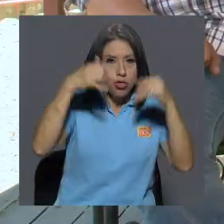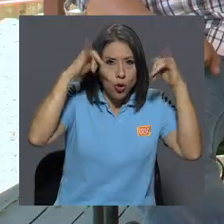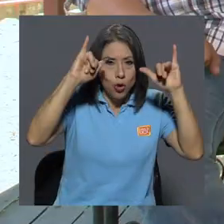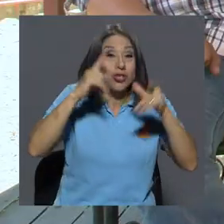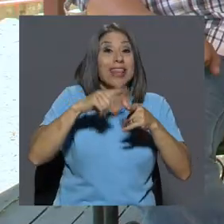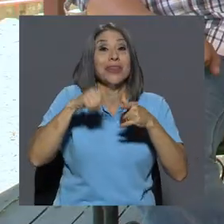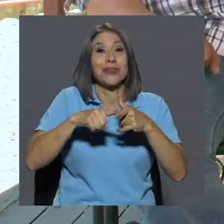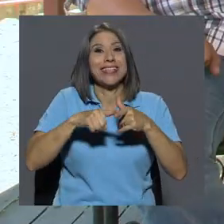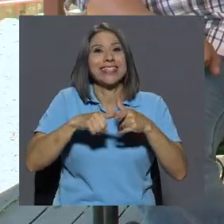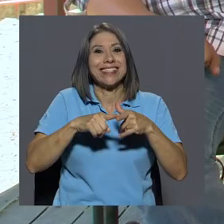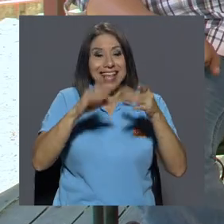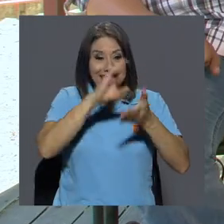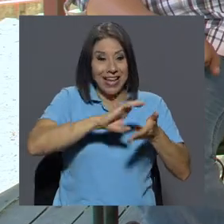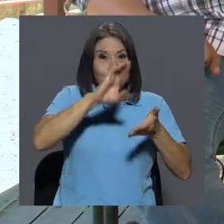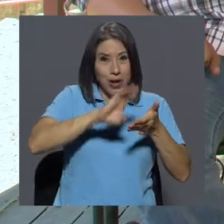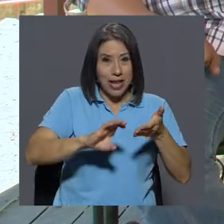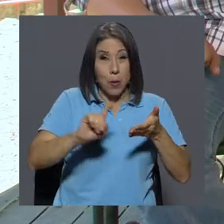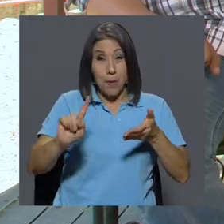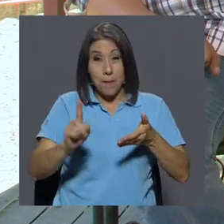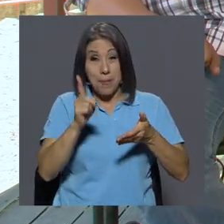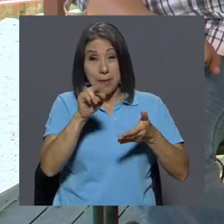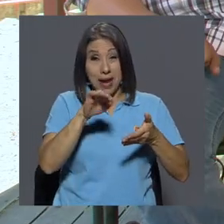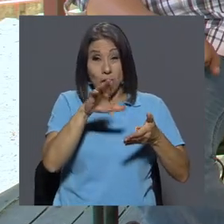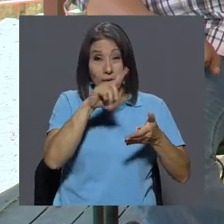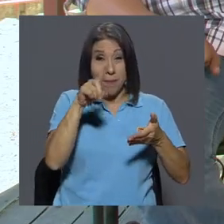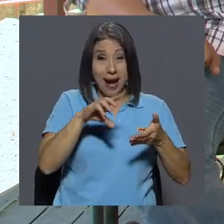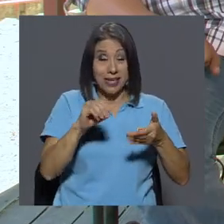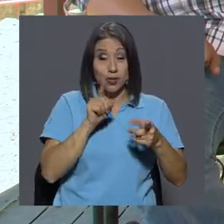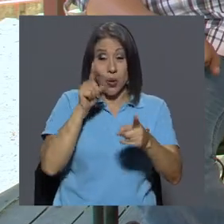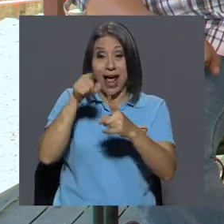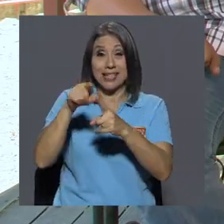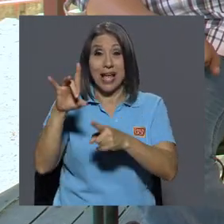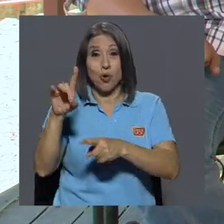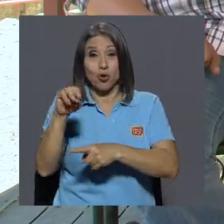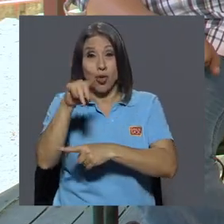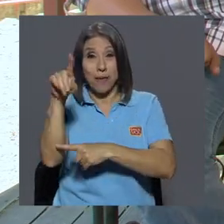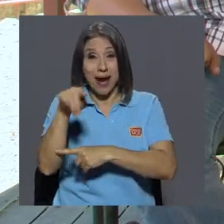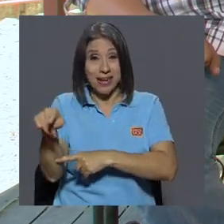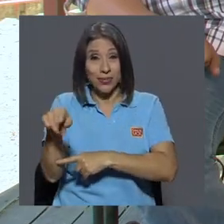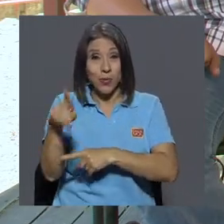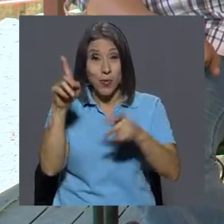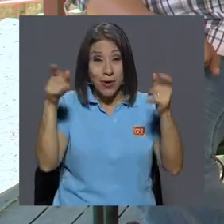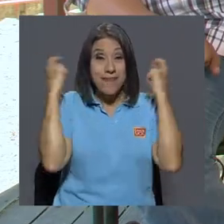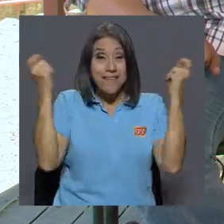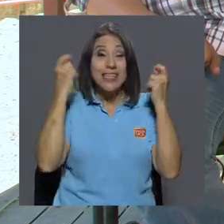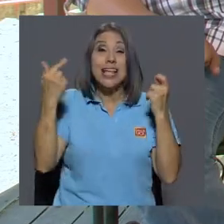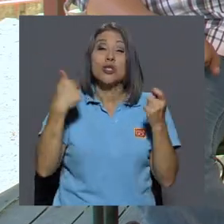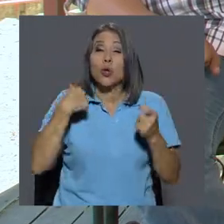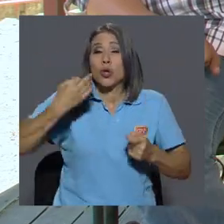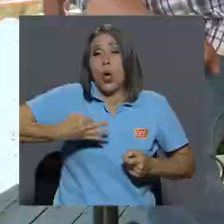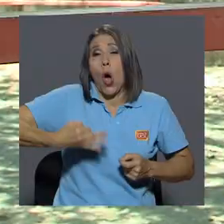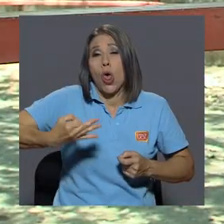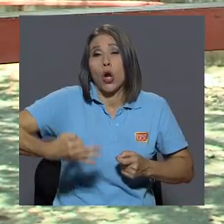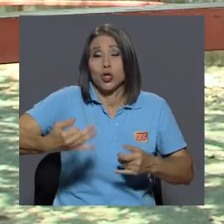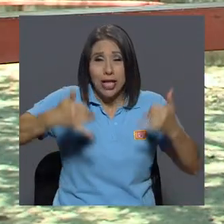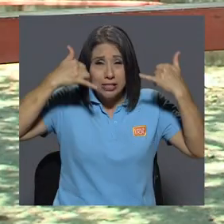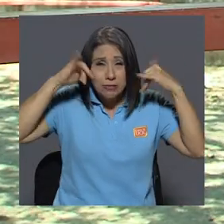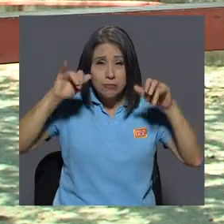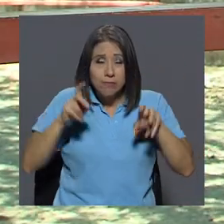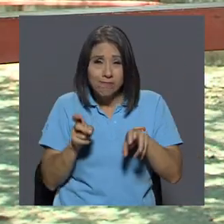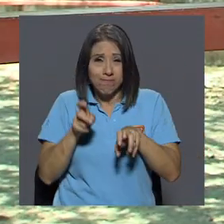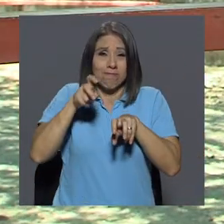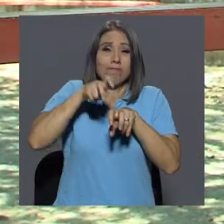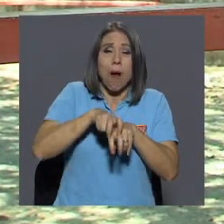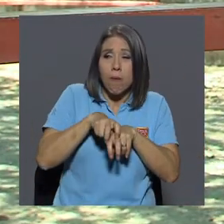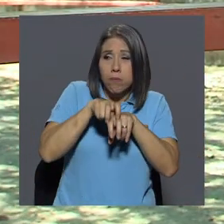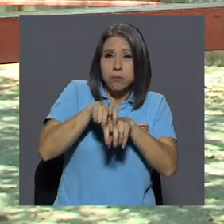colegio, 1 de marzo, al 8 de marzo, monté todos los días. Todos los días. Pero antes de montar